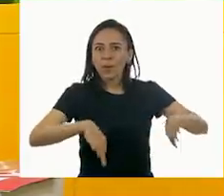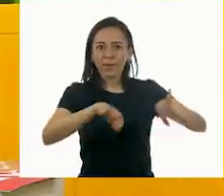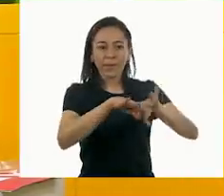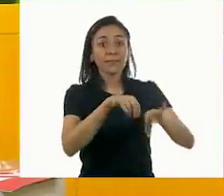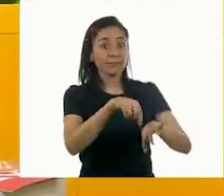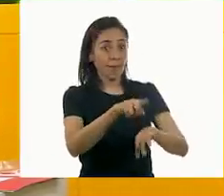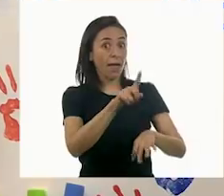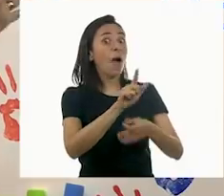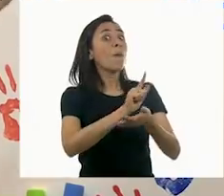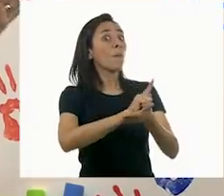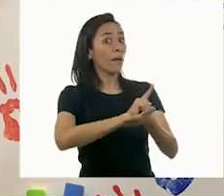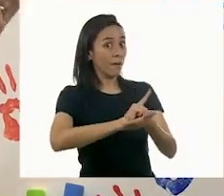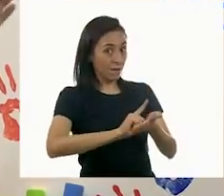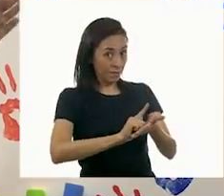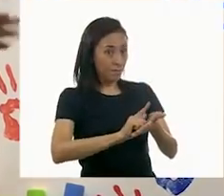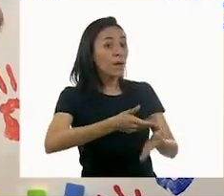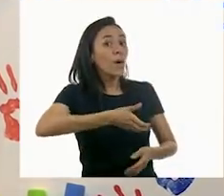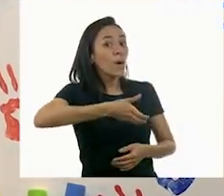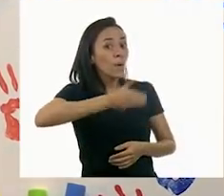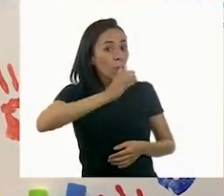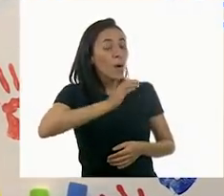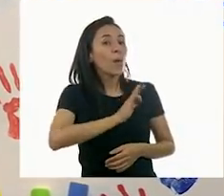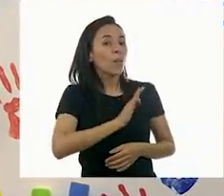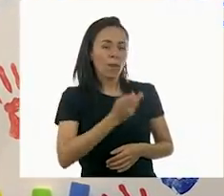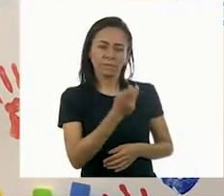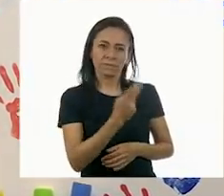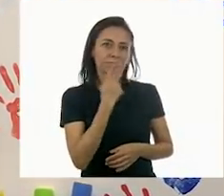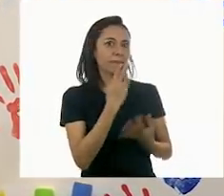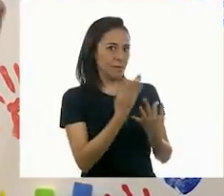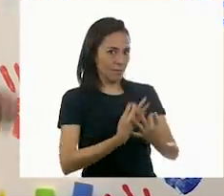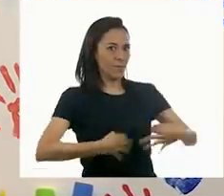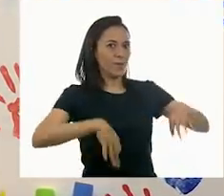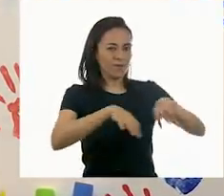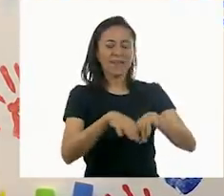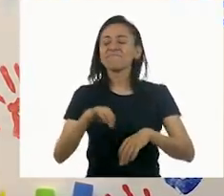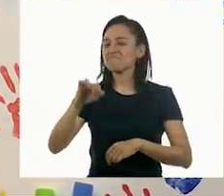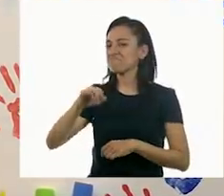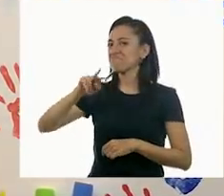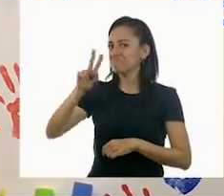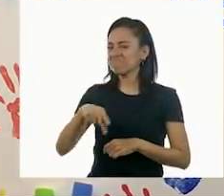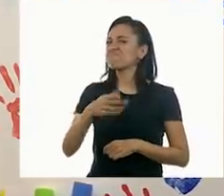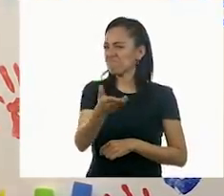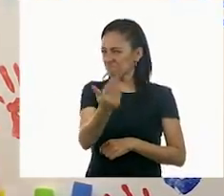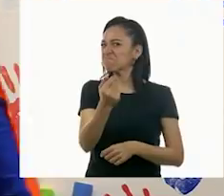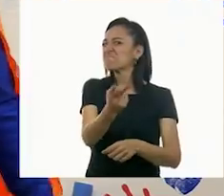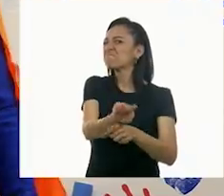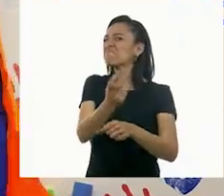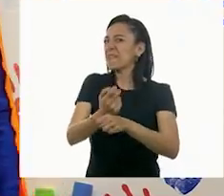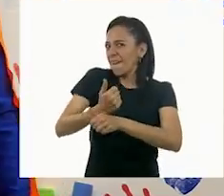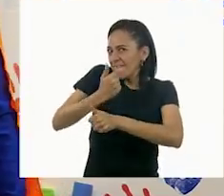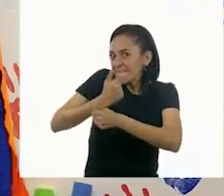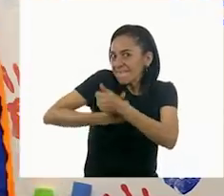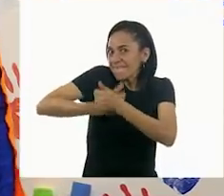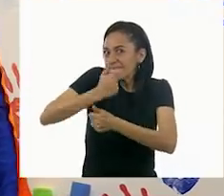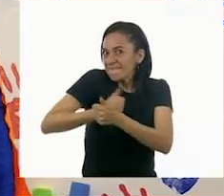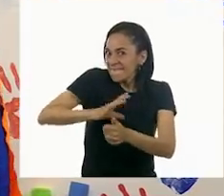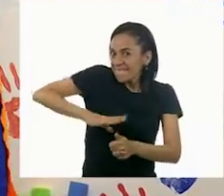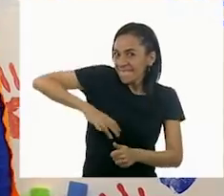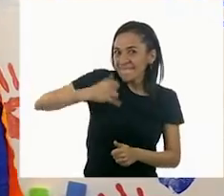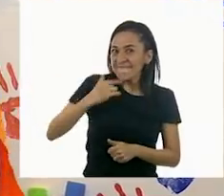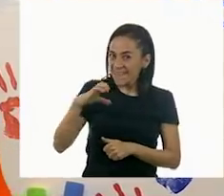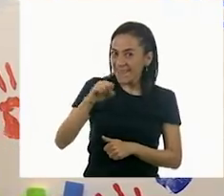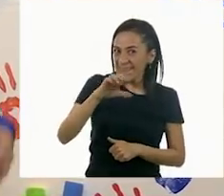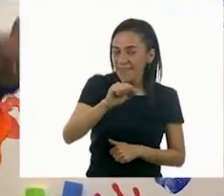Así es. Los vamos a invitar a que se unan al reto. Yo tomo agua simple y